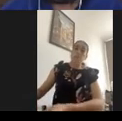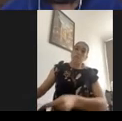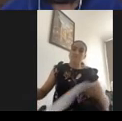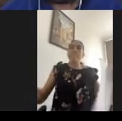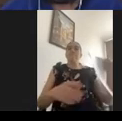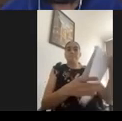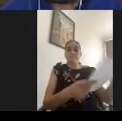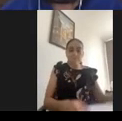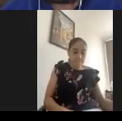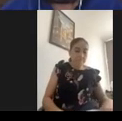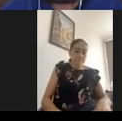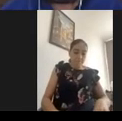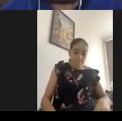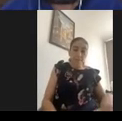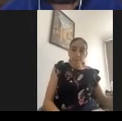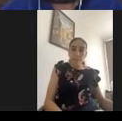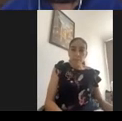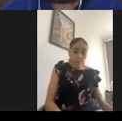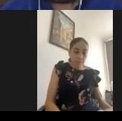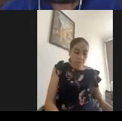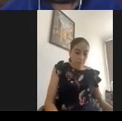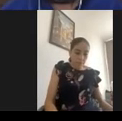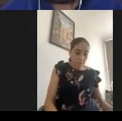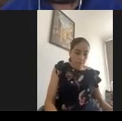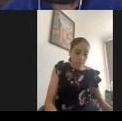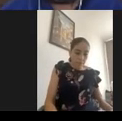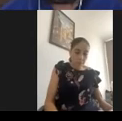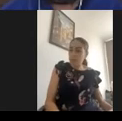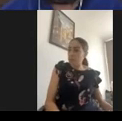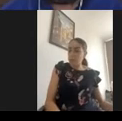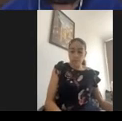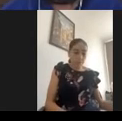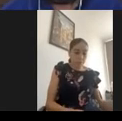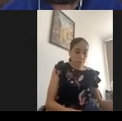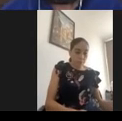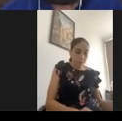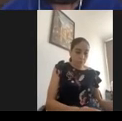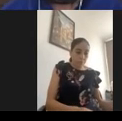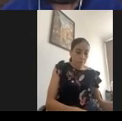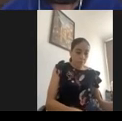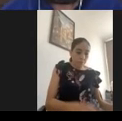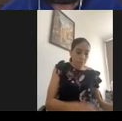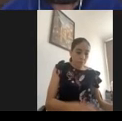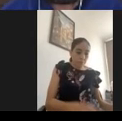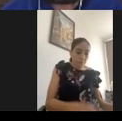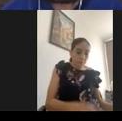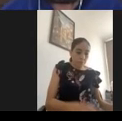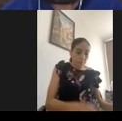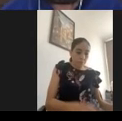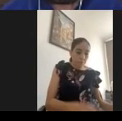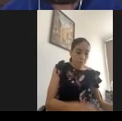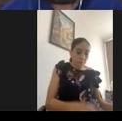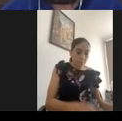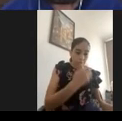Digo, desconozco el proyecto, no estoy muy enterado del tema, pero ya hablamos de una intervención no menor